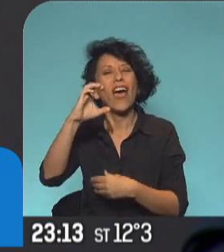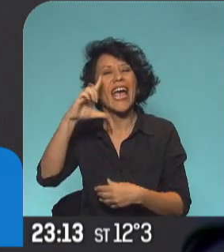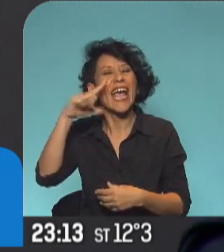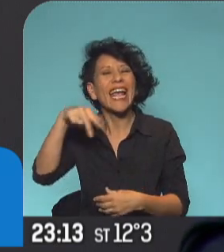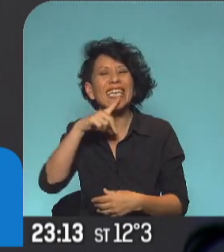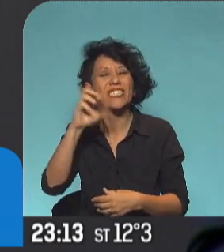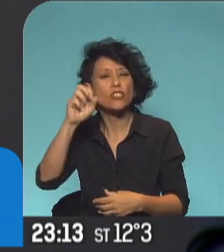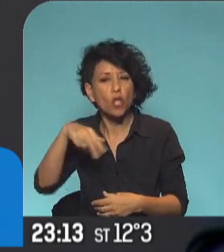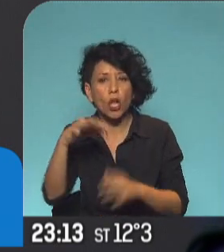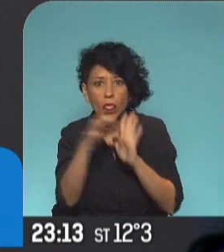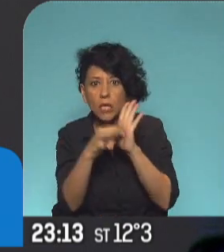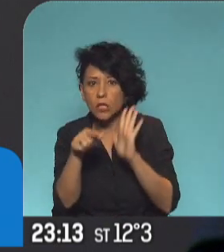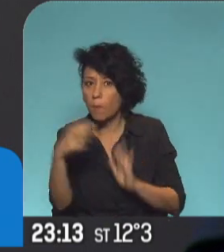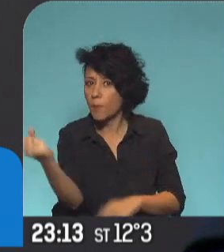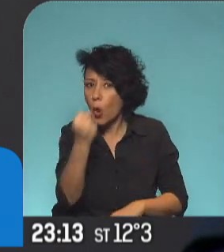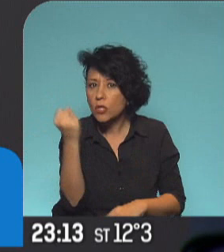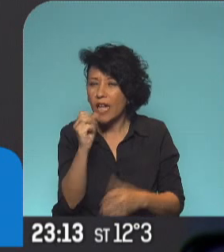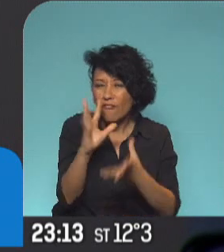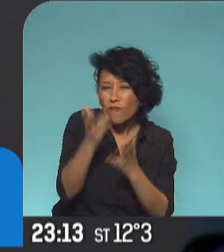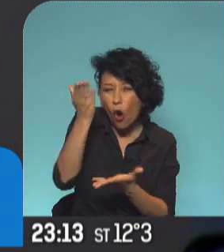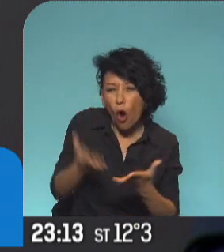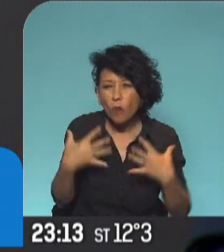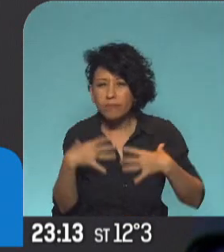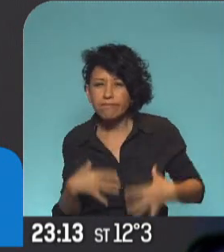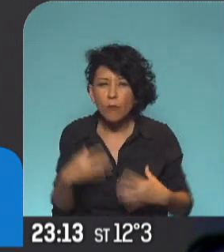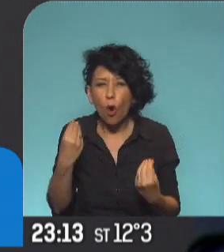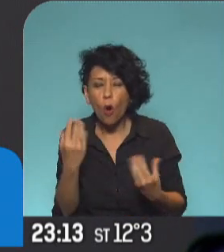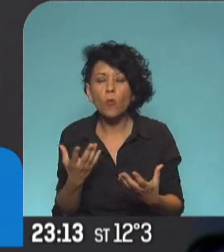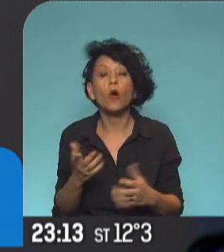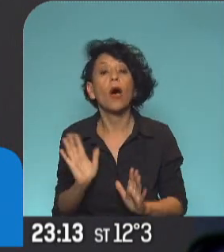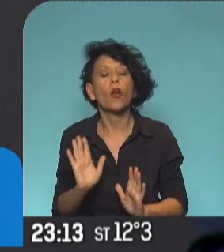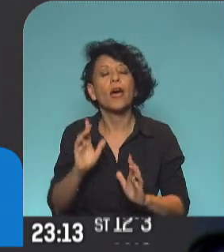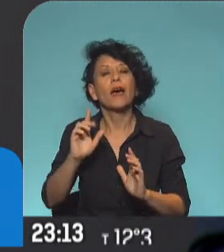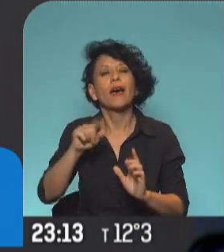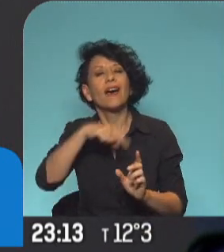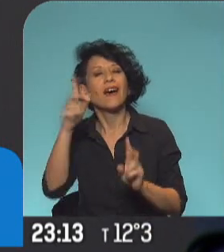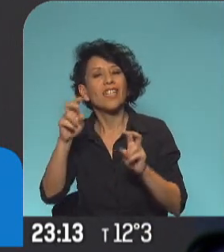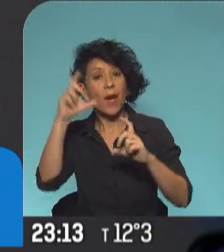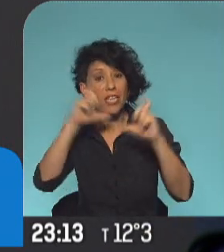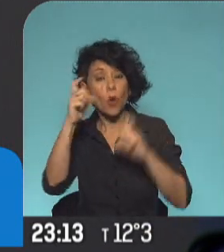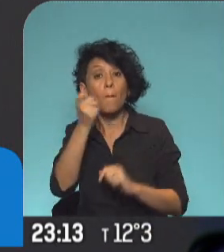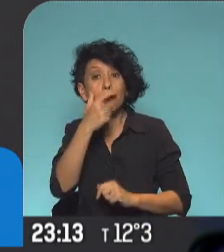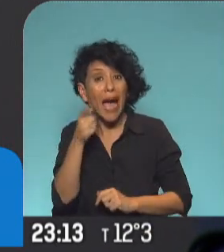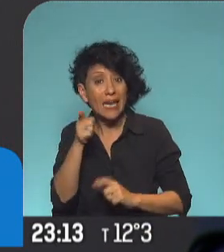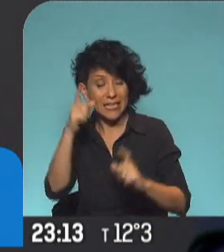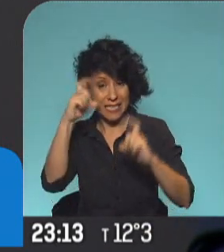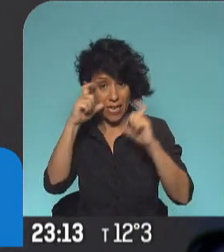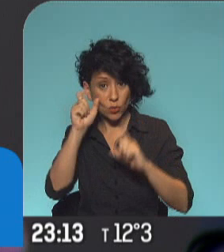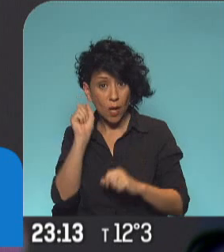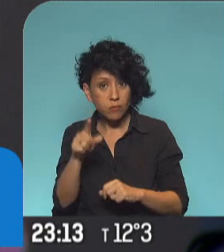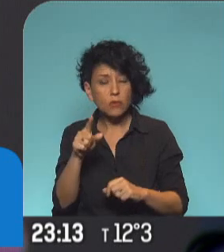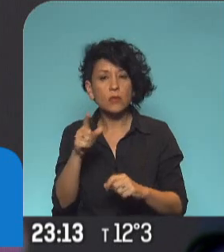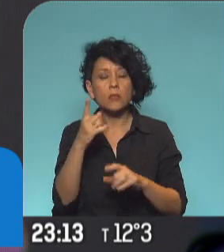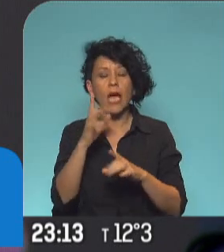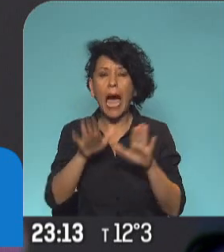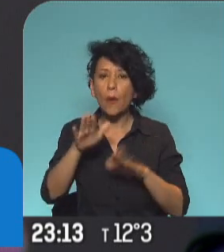son claves, ¿no? O sea, esa estética. Ahora, en lo gestual, a Macri se lo vio con un ceño